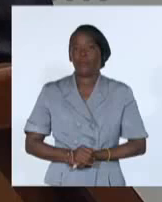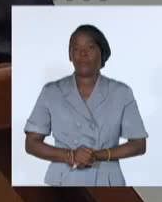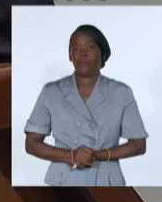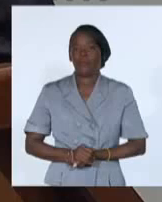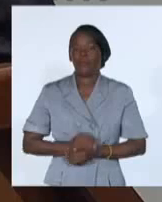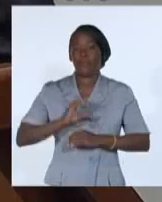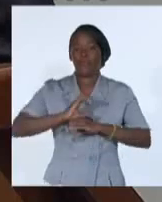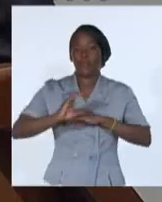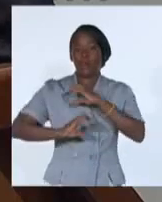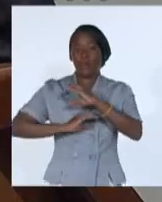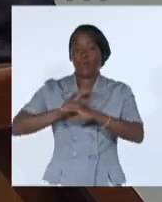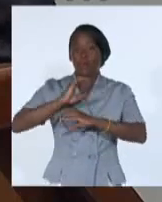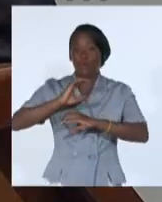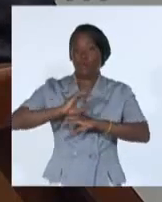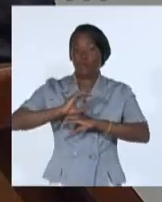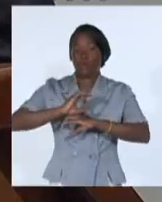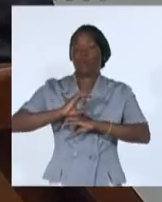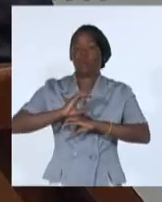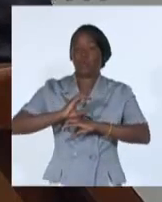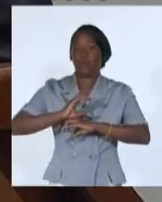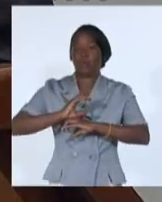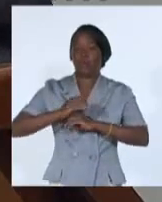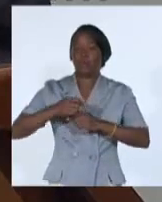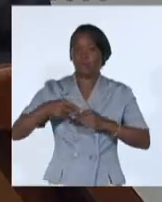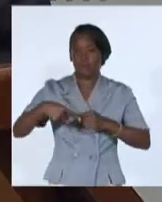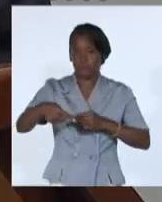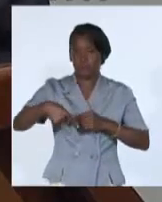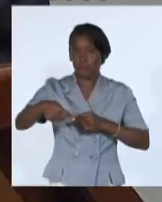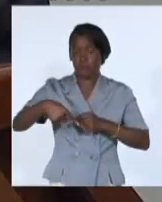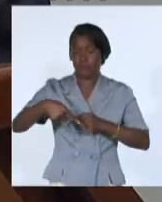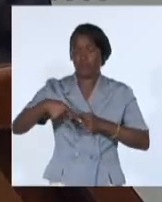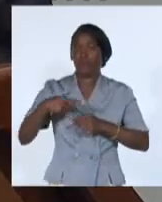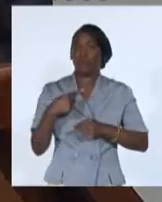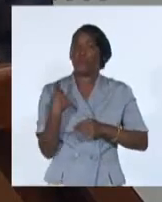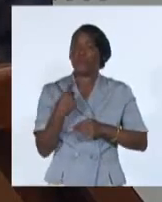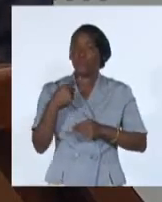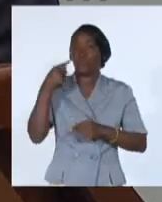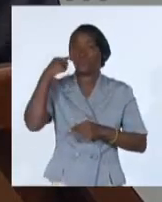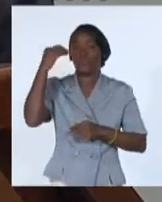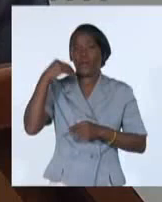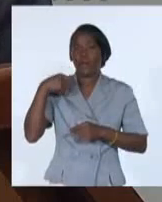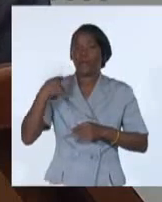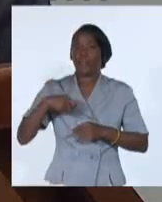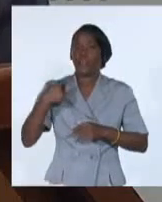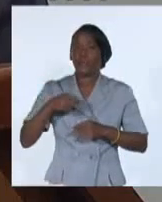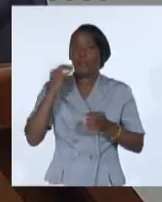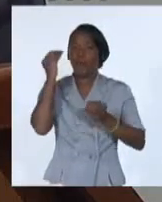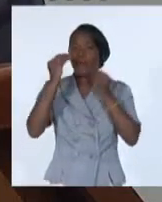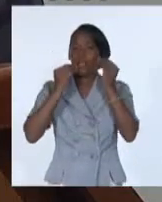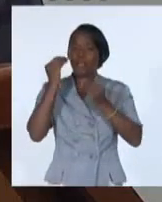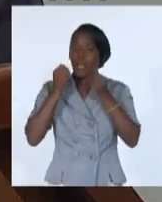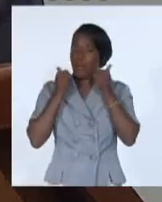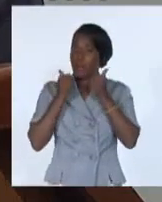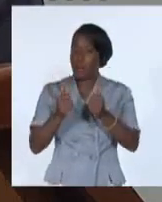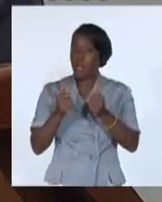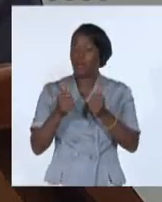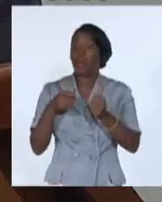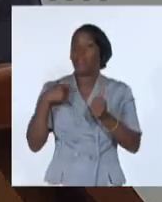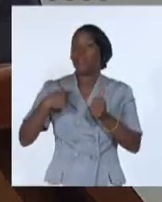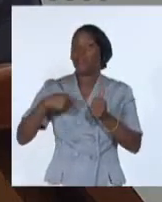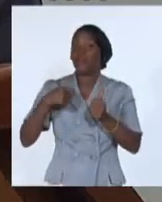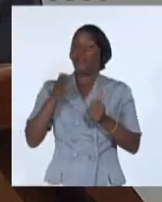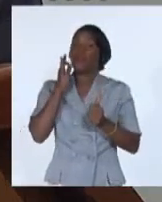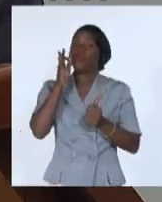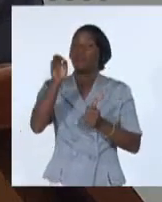próxima son realmente oportunidades para avanzar. Doy las gracias a ustedes por su apoyo firme a esas propuestas